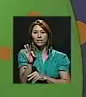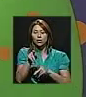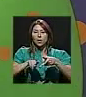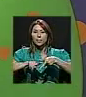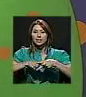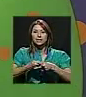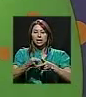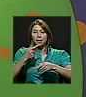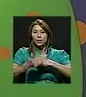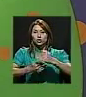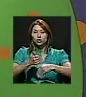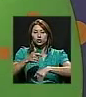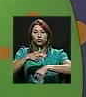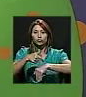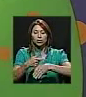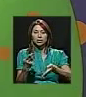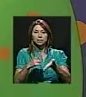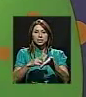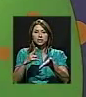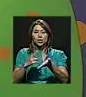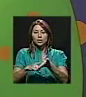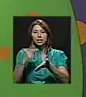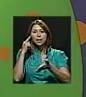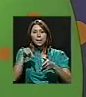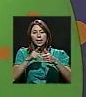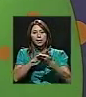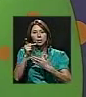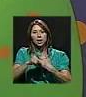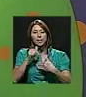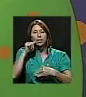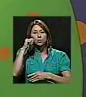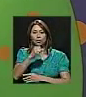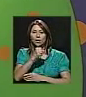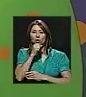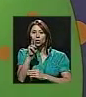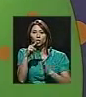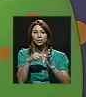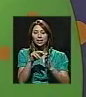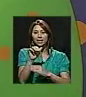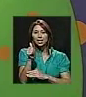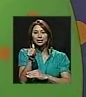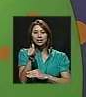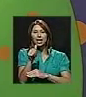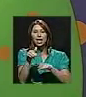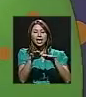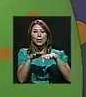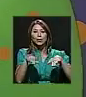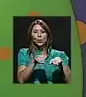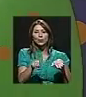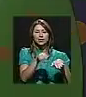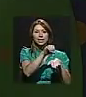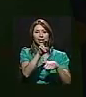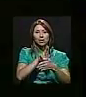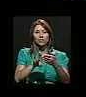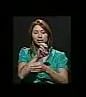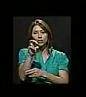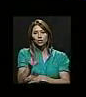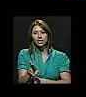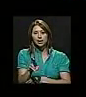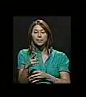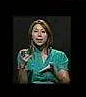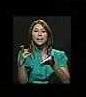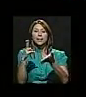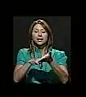de inscripciones para el programa del adulto mayor 2010 en la sede de Occidente de la Universidad de Costa Rica. La matrícula